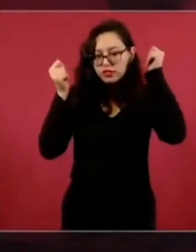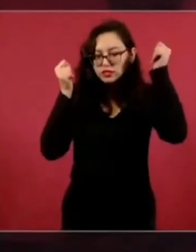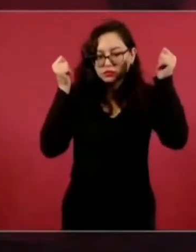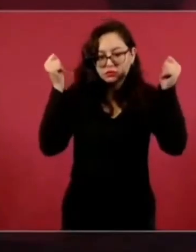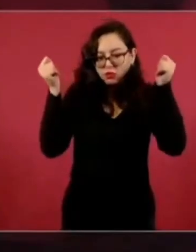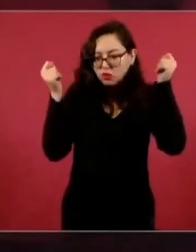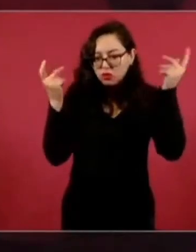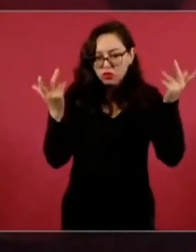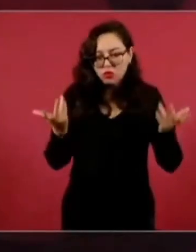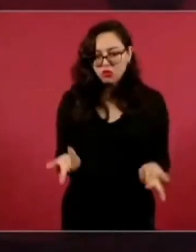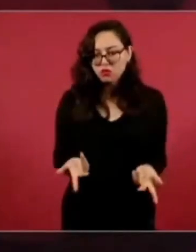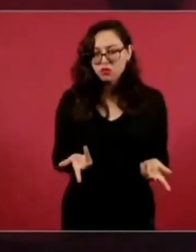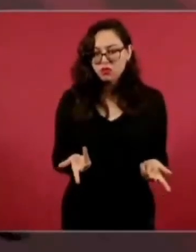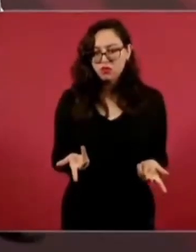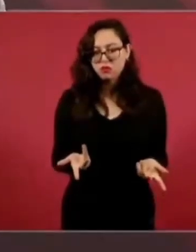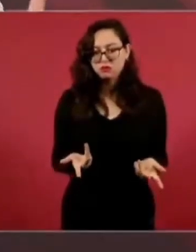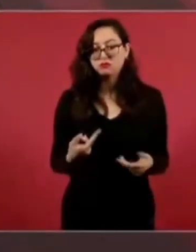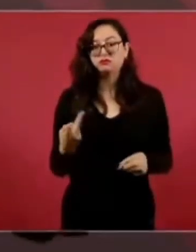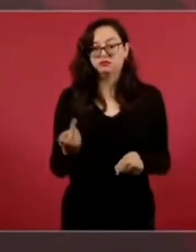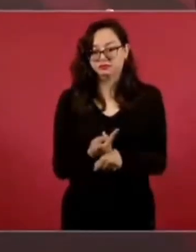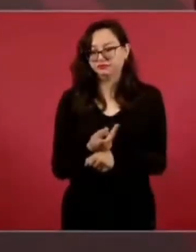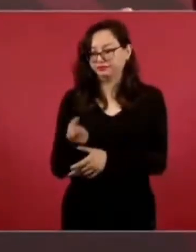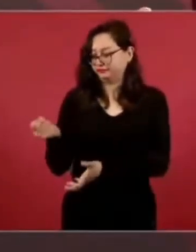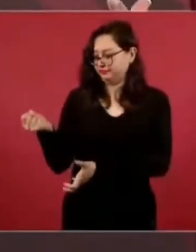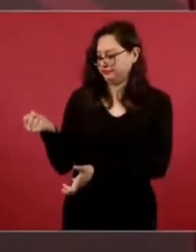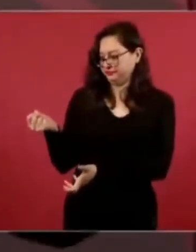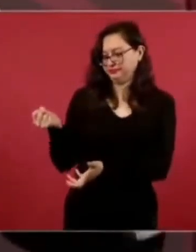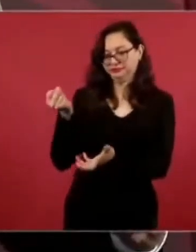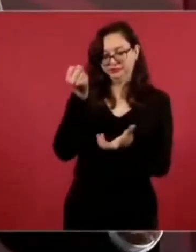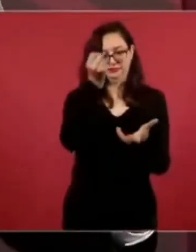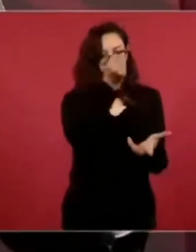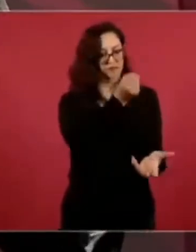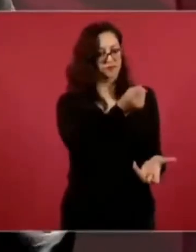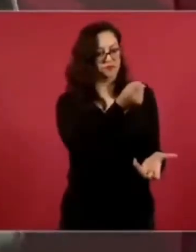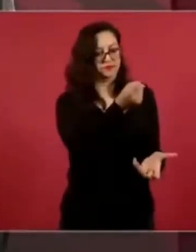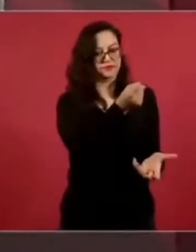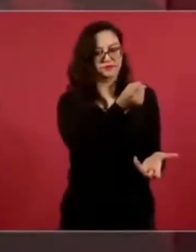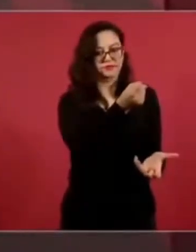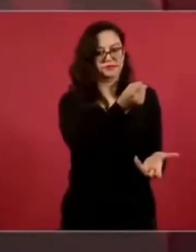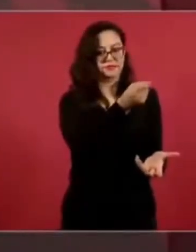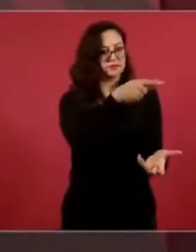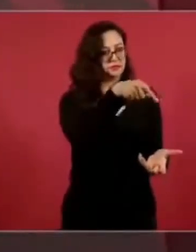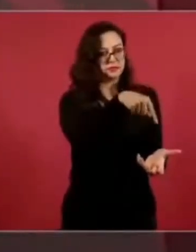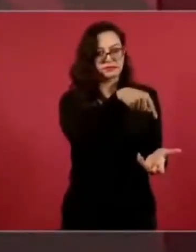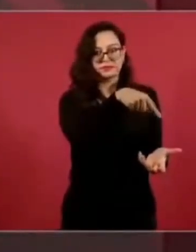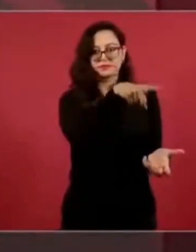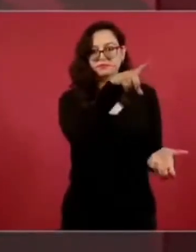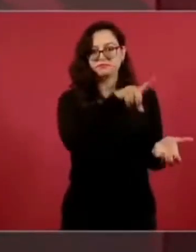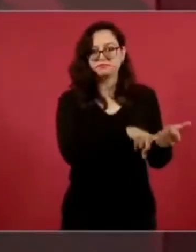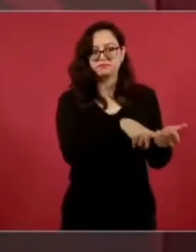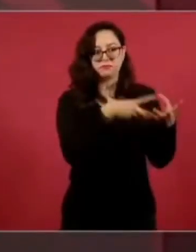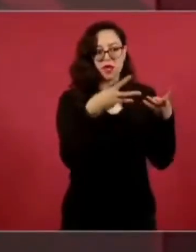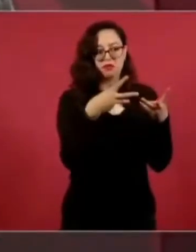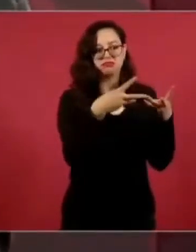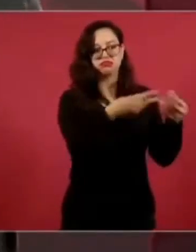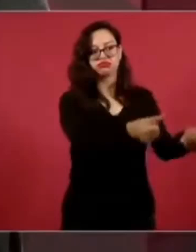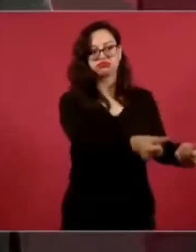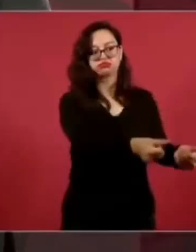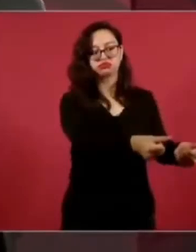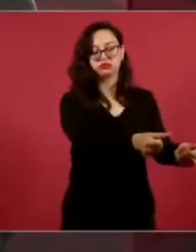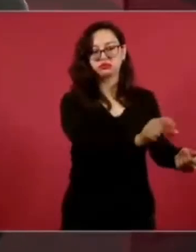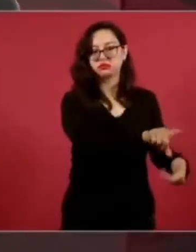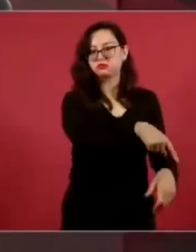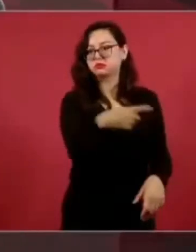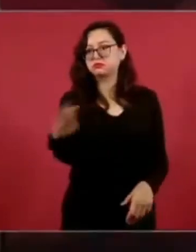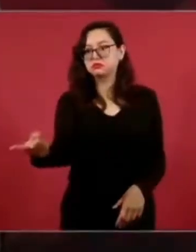Lo que supuestamente le tenía que llegar al adulto mayor se quedaba en los aparatos